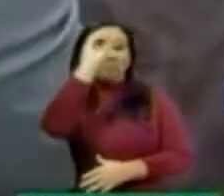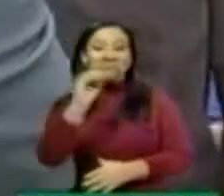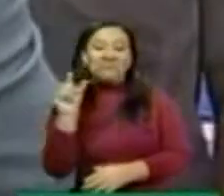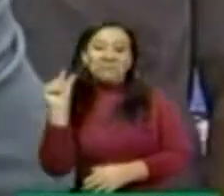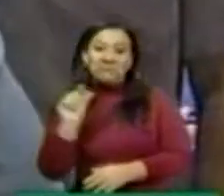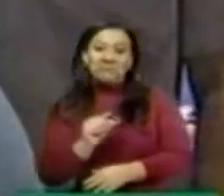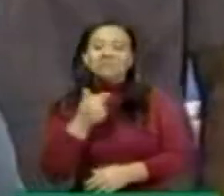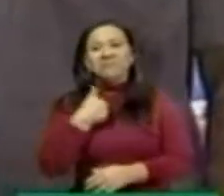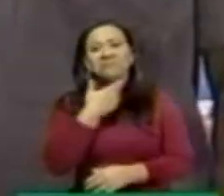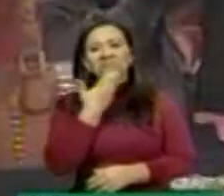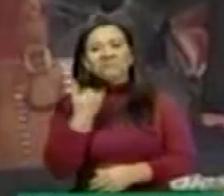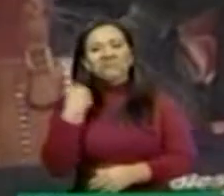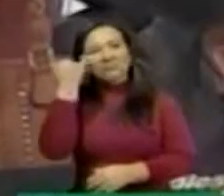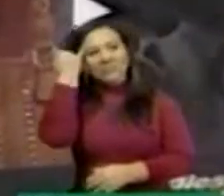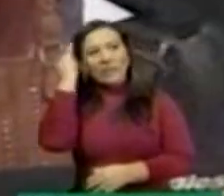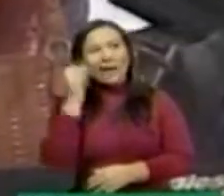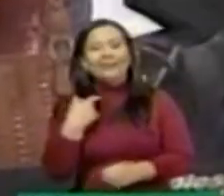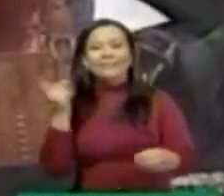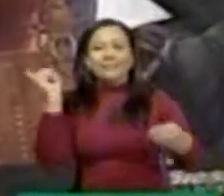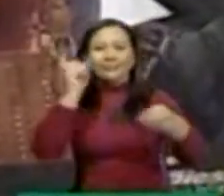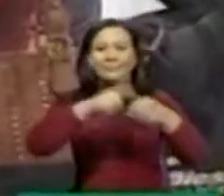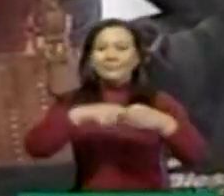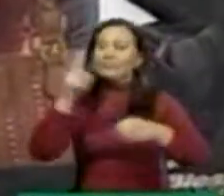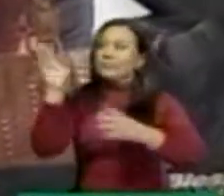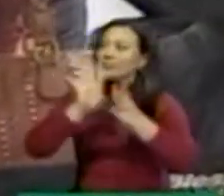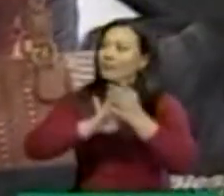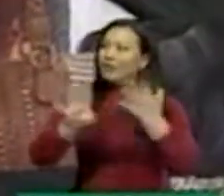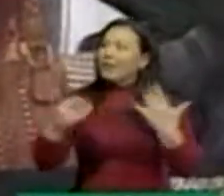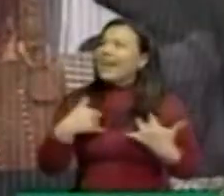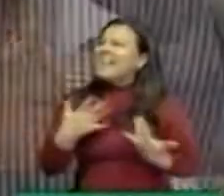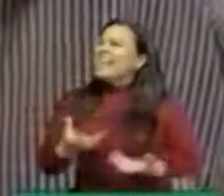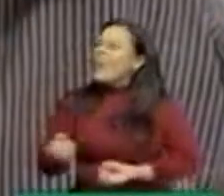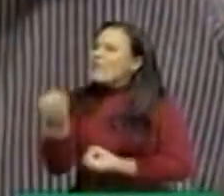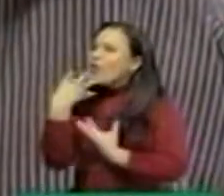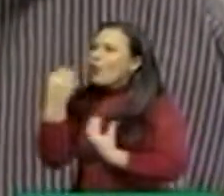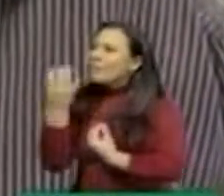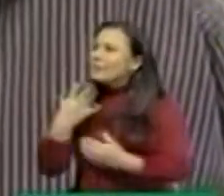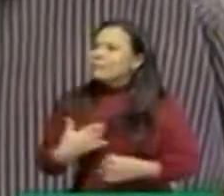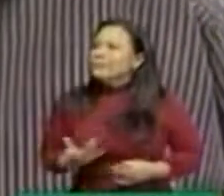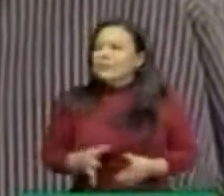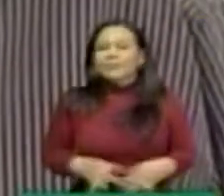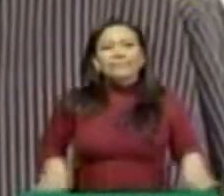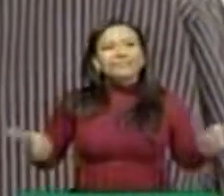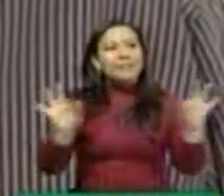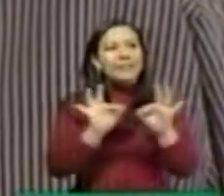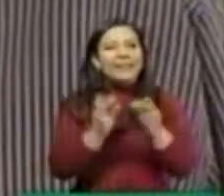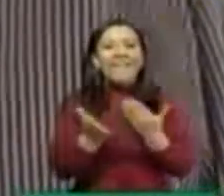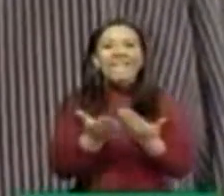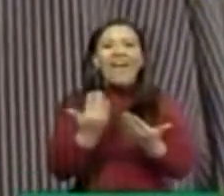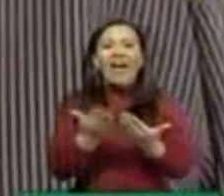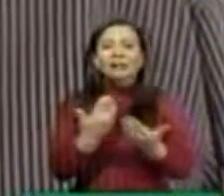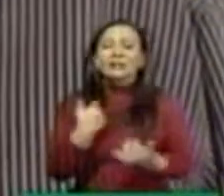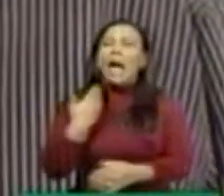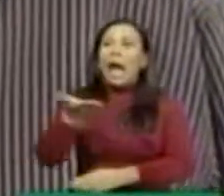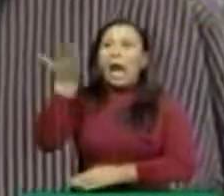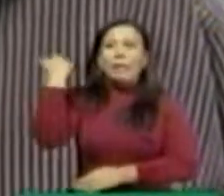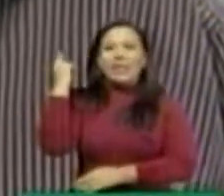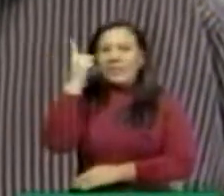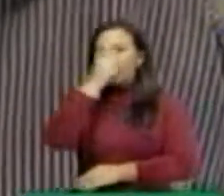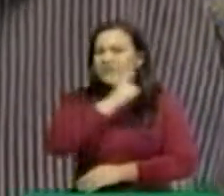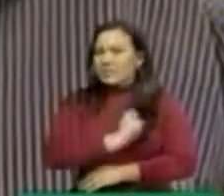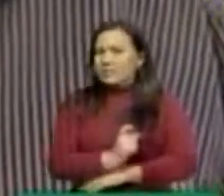doctor Franco fue parte de un nutrido grupo de afiliados y pensionistas. Lo importante es la facilidad que están dando ahora, que eso no había